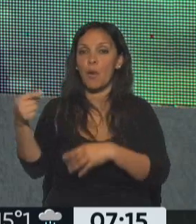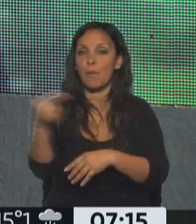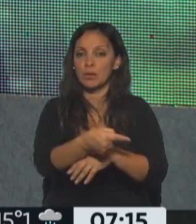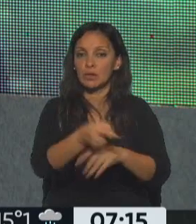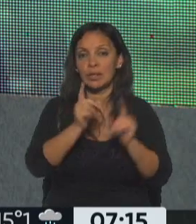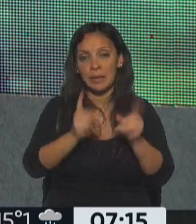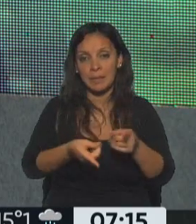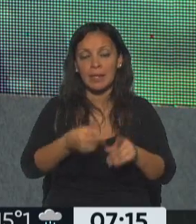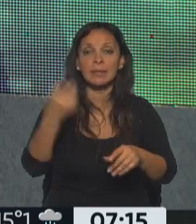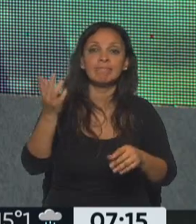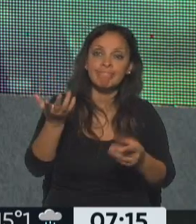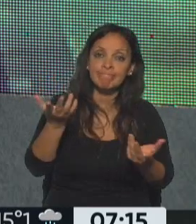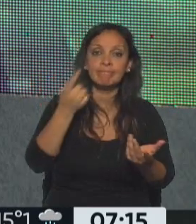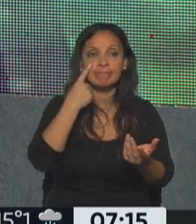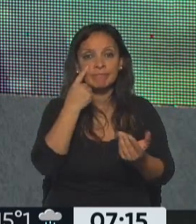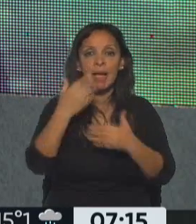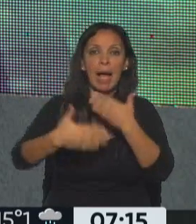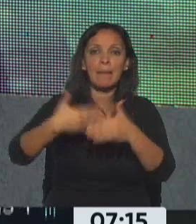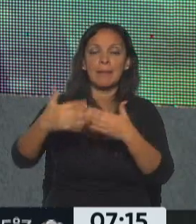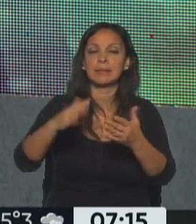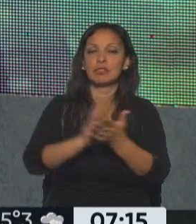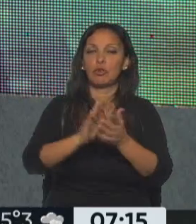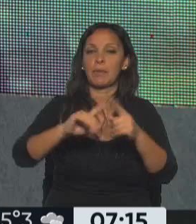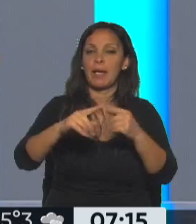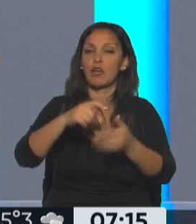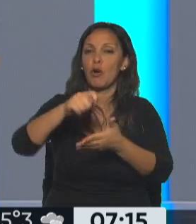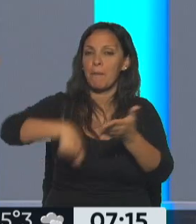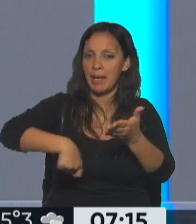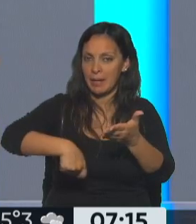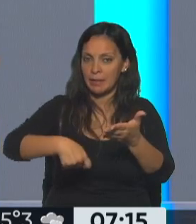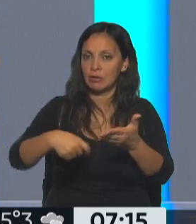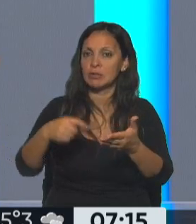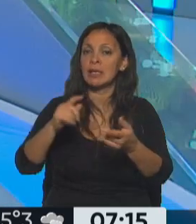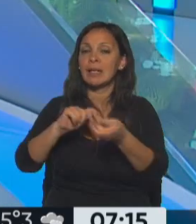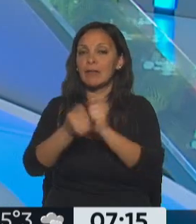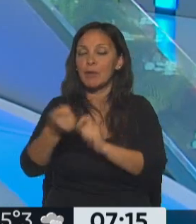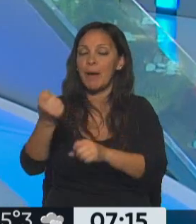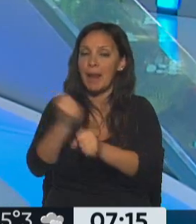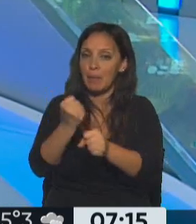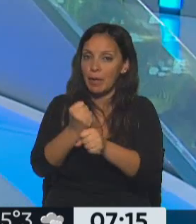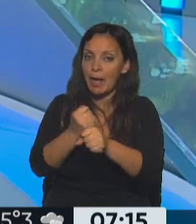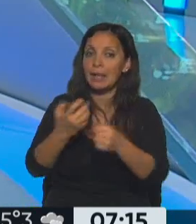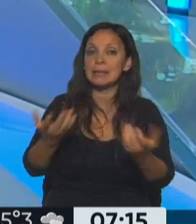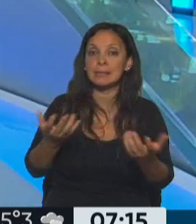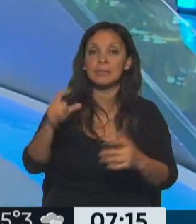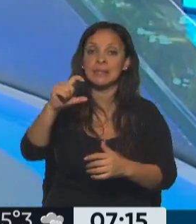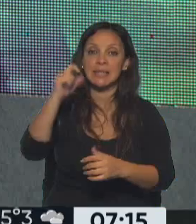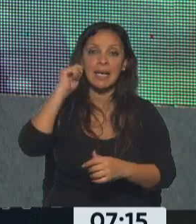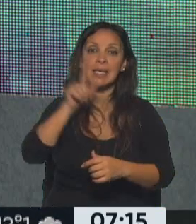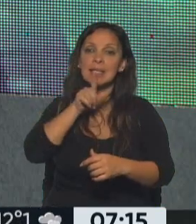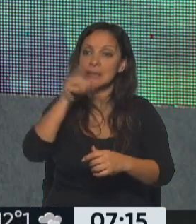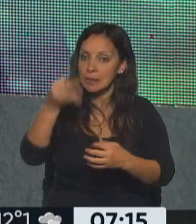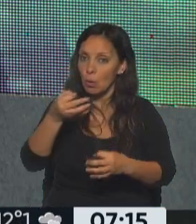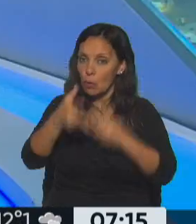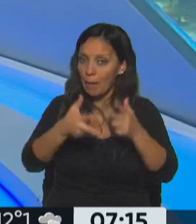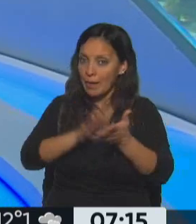sobre determinados convenios y sobre la denominada reforma laboral. Exactamente. Es por eso que, bueno, en la CGT seguramente dirá algo de esto.